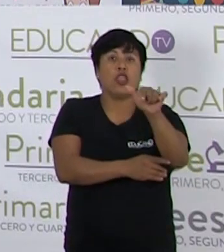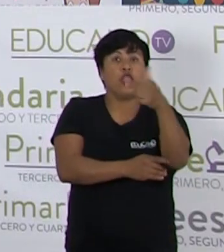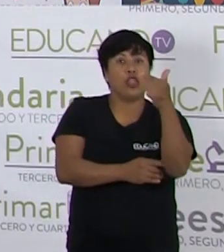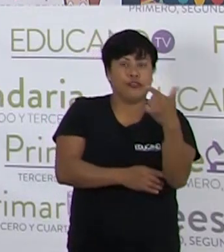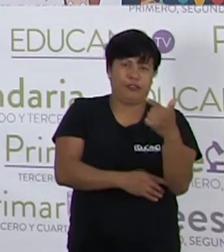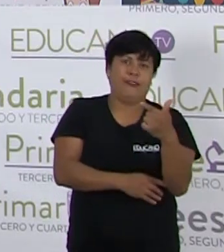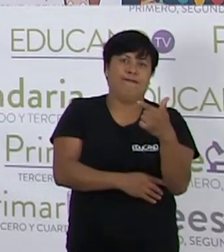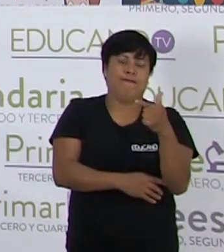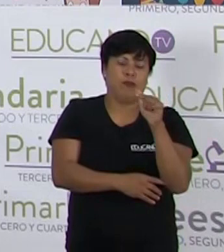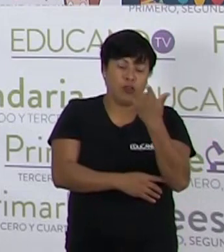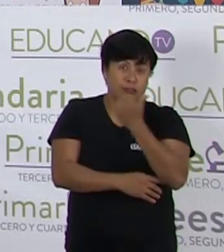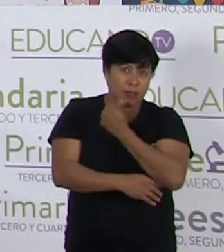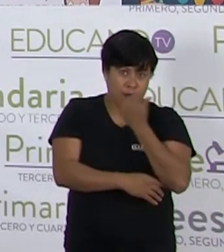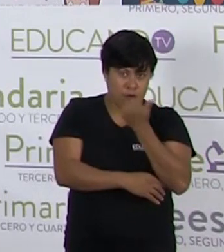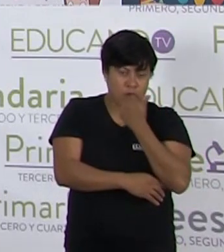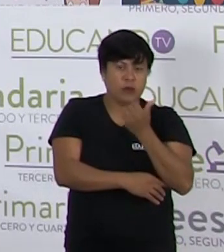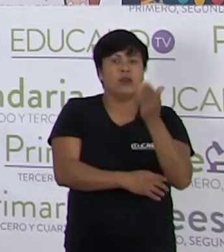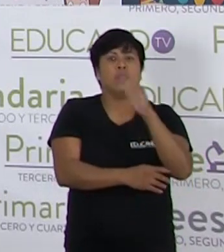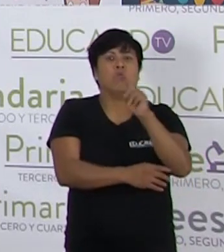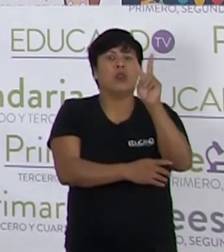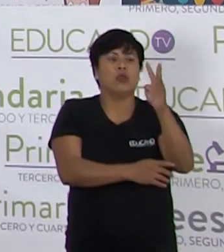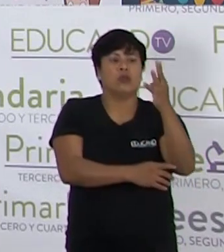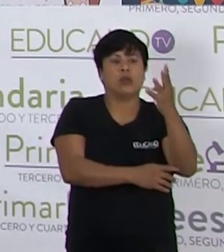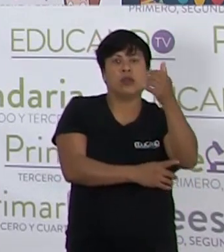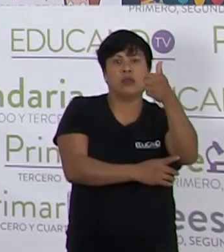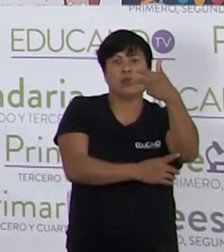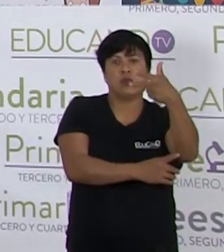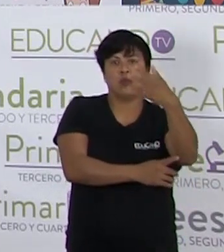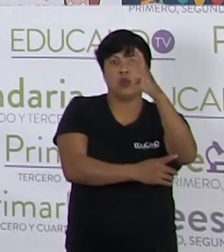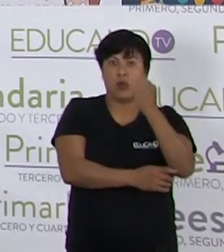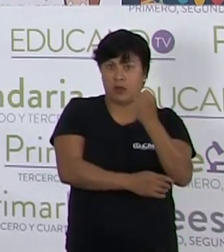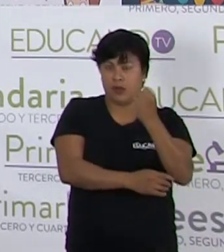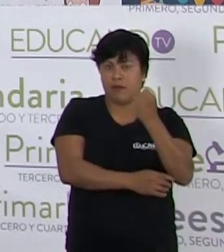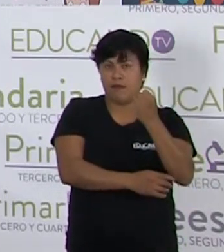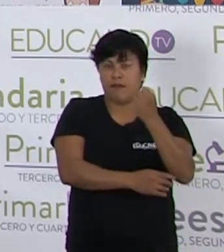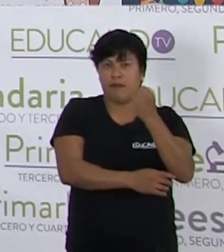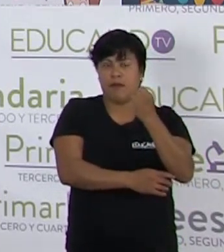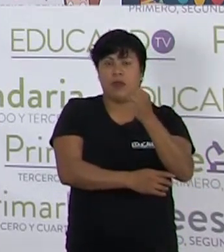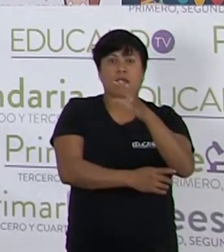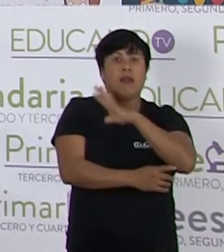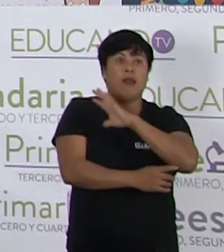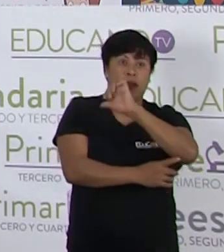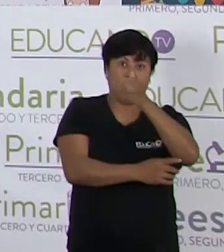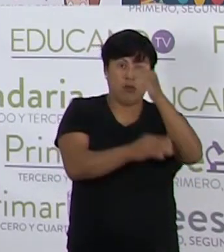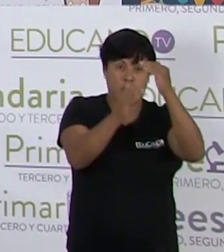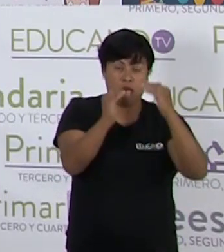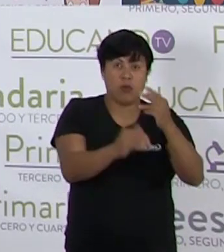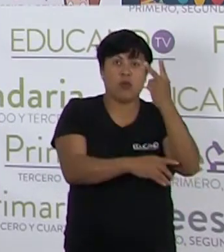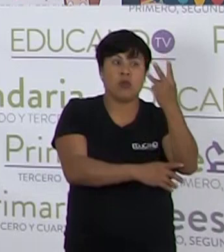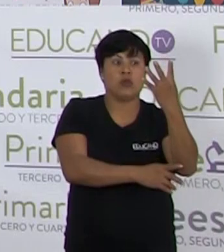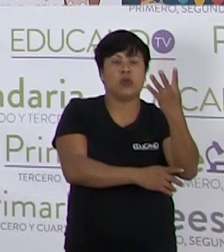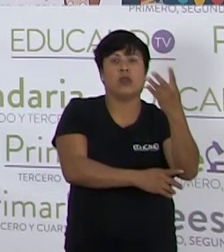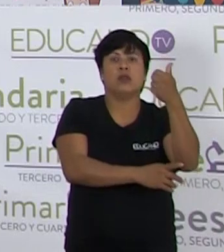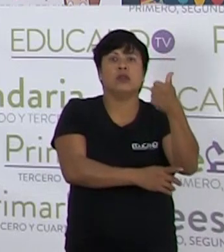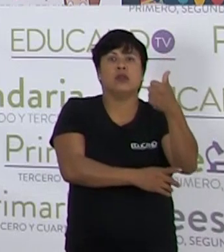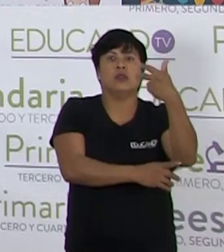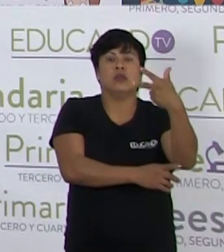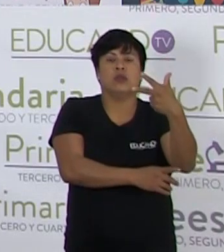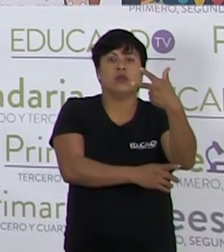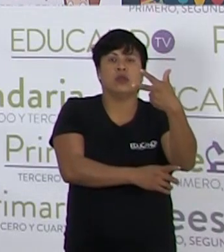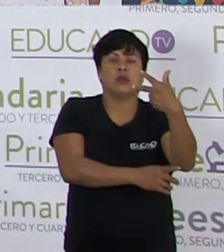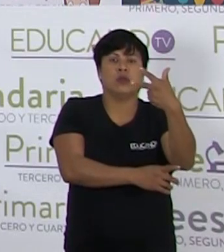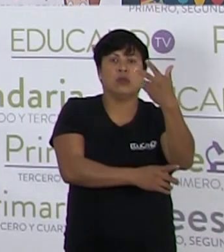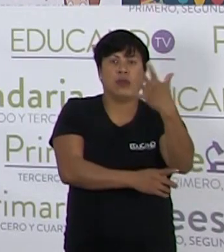12. Aquí tiene 2, 4, 6, 8, 9. Aquí tendría 2, 4, 6,